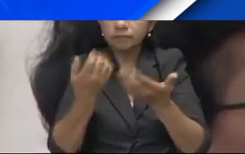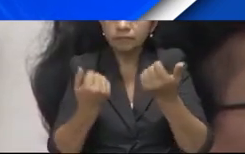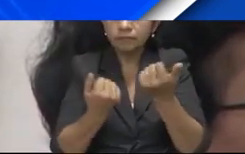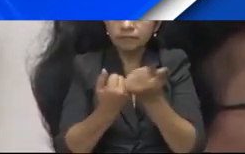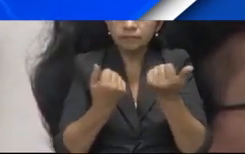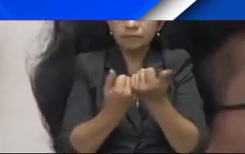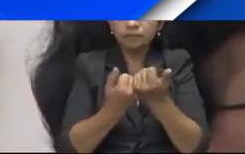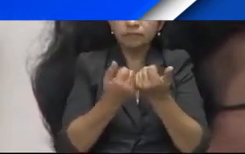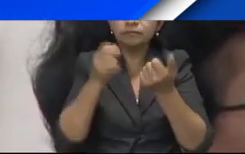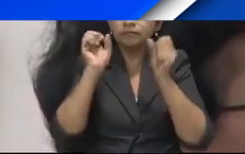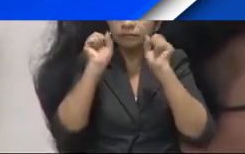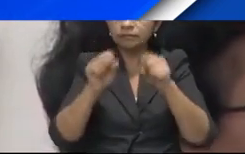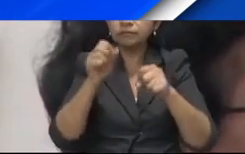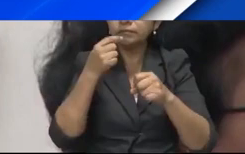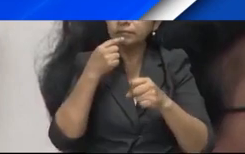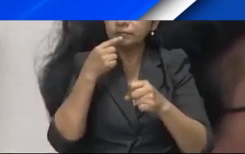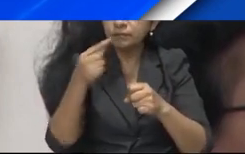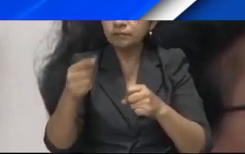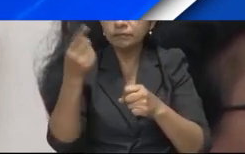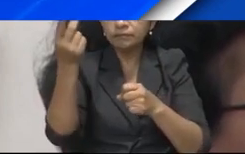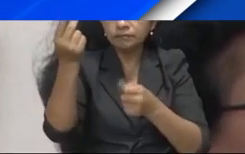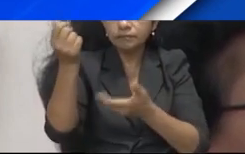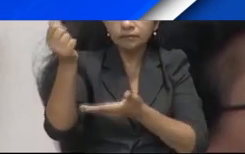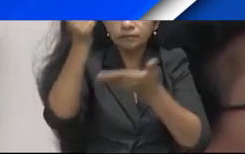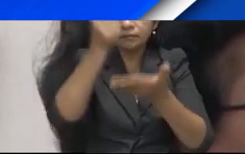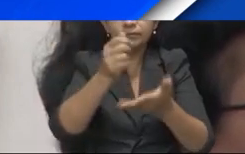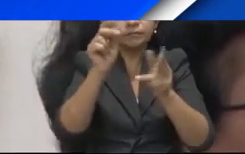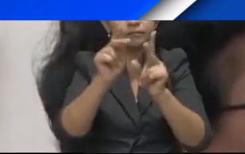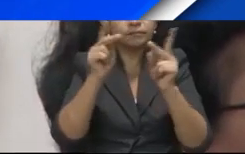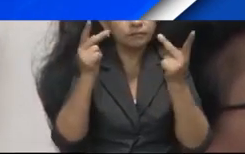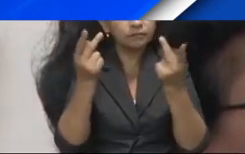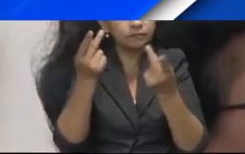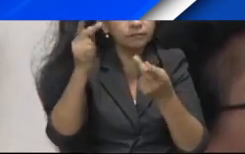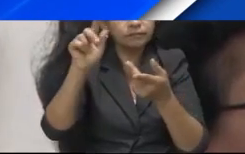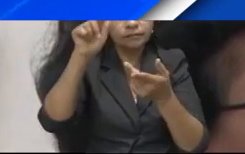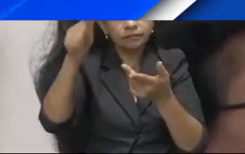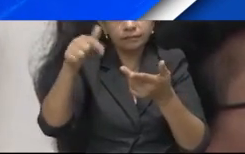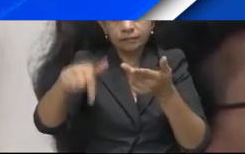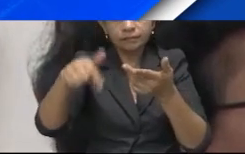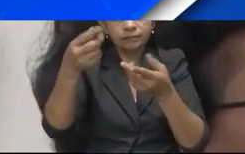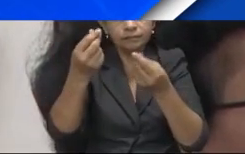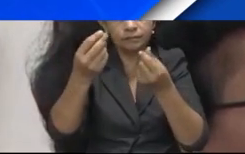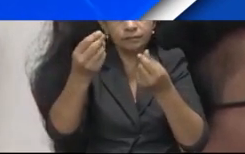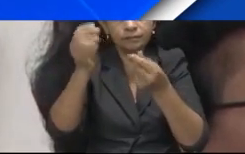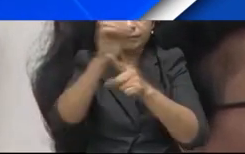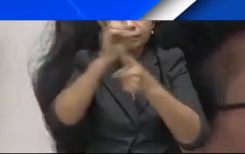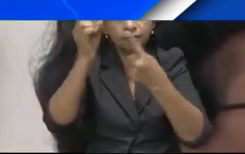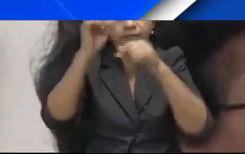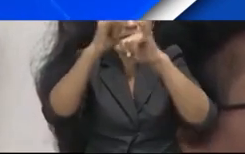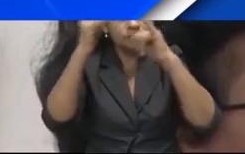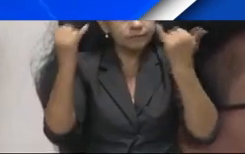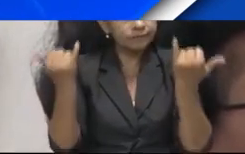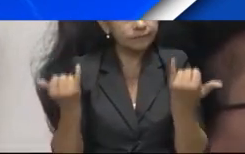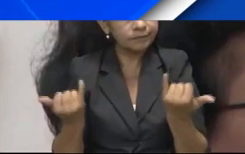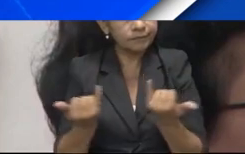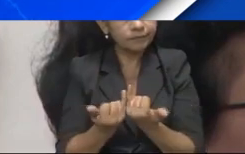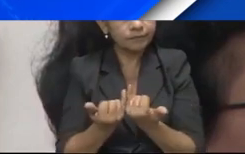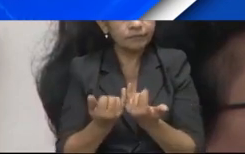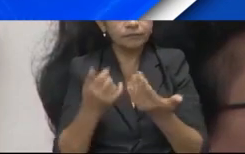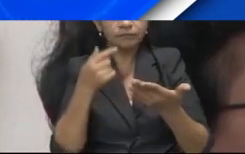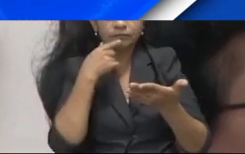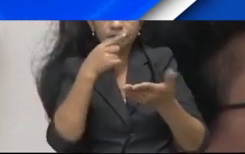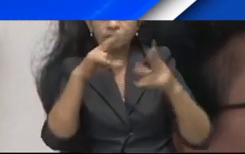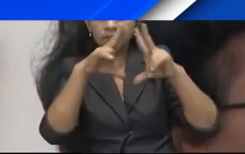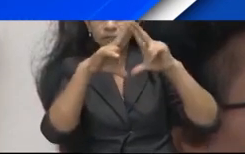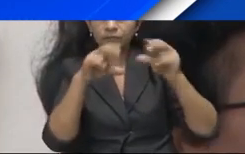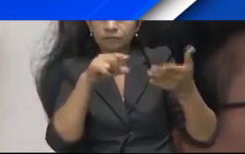la predecibilidad de nuestro financiamiento público de cara a esos organismos internacionales que nos están